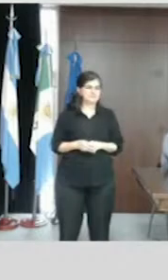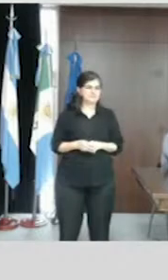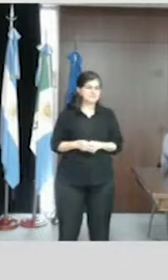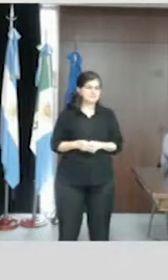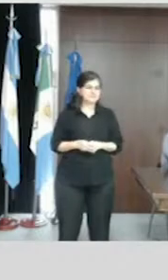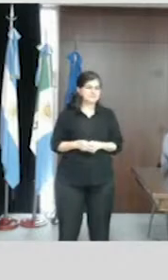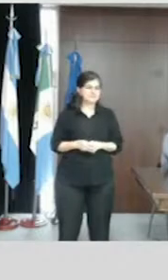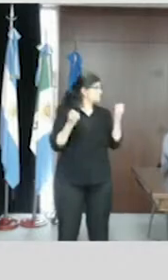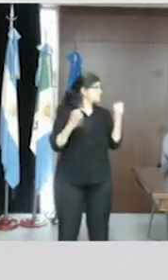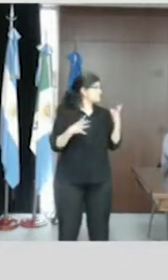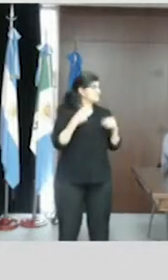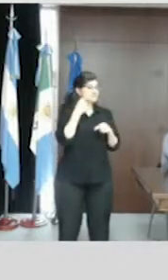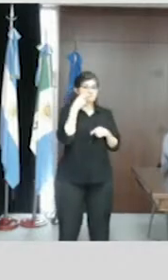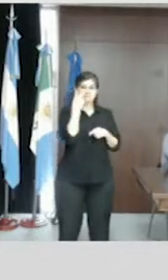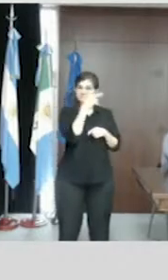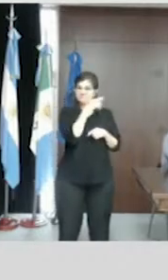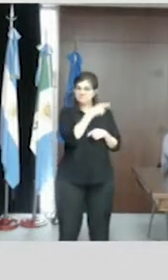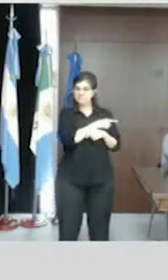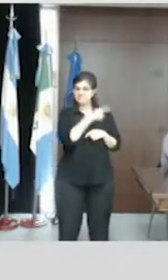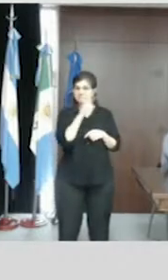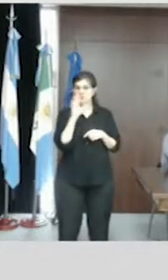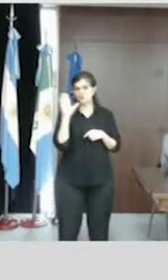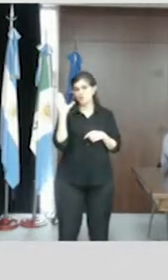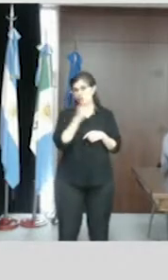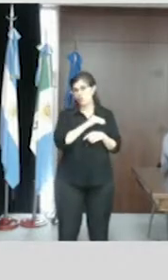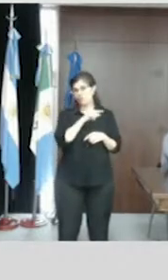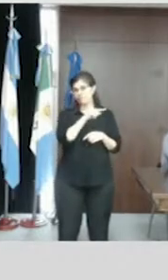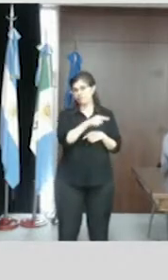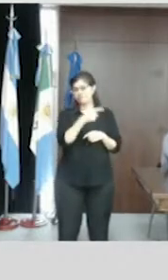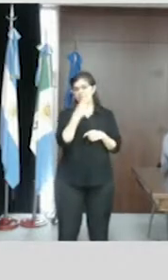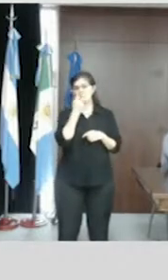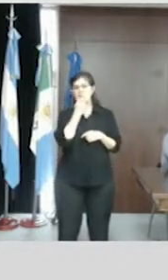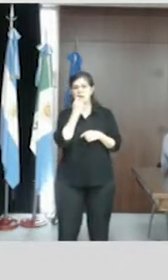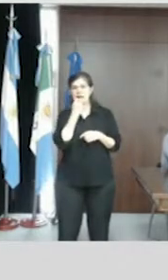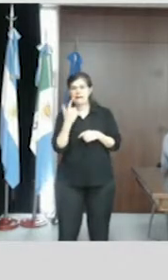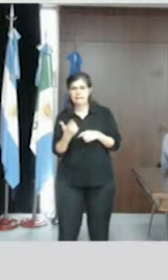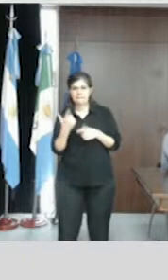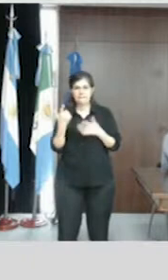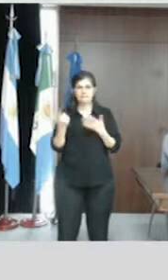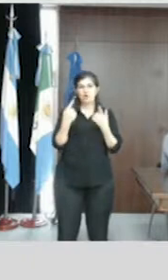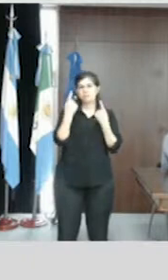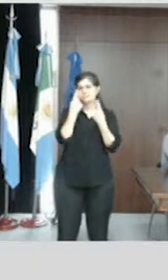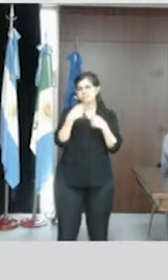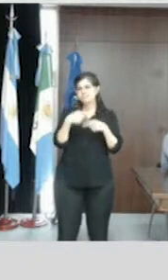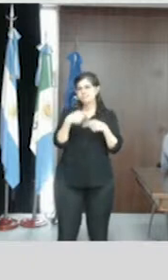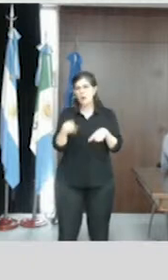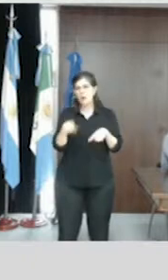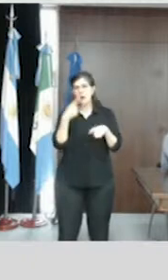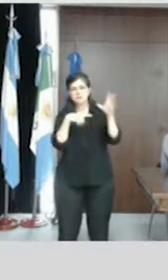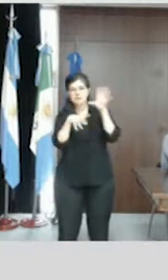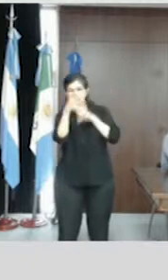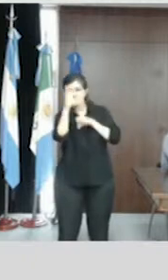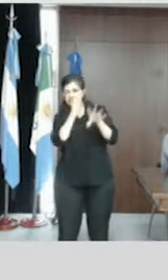Bueno, ¿para qué todo esto? Para darle un sentido, profundizar en detectar, enfocar,